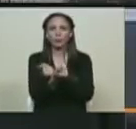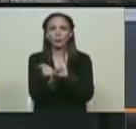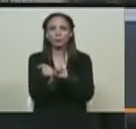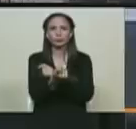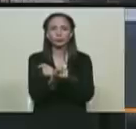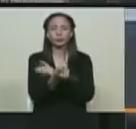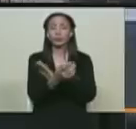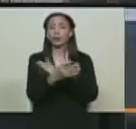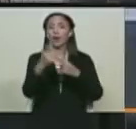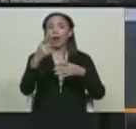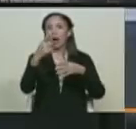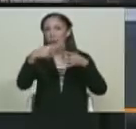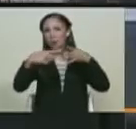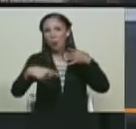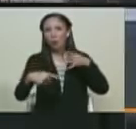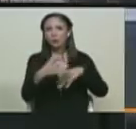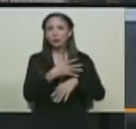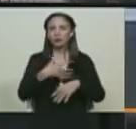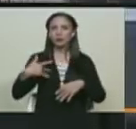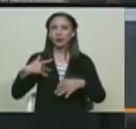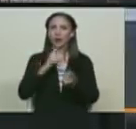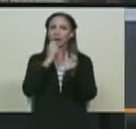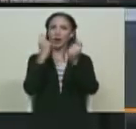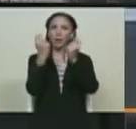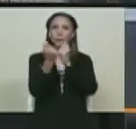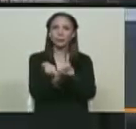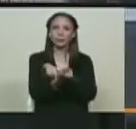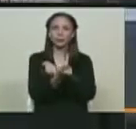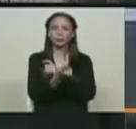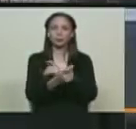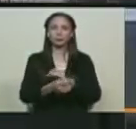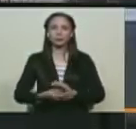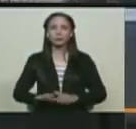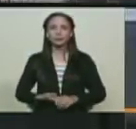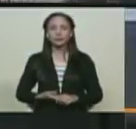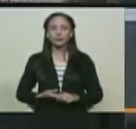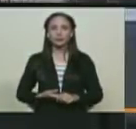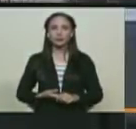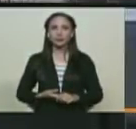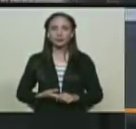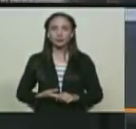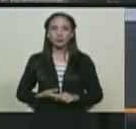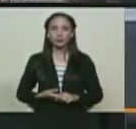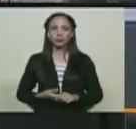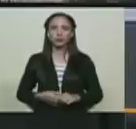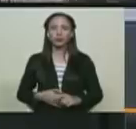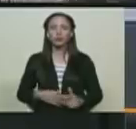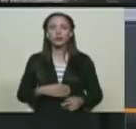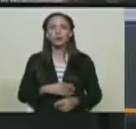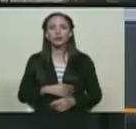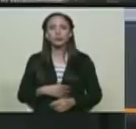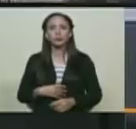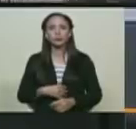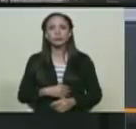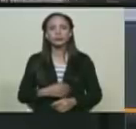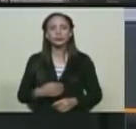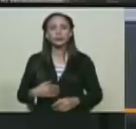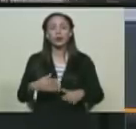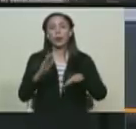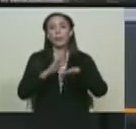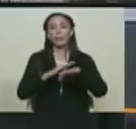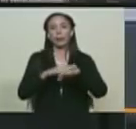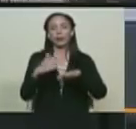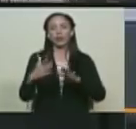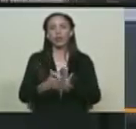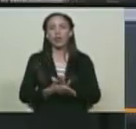remuevan las cosas. Porque sin querer queriendo, como dice alguien por ahí, ¿verdad? ¿Quién